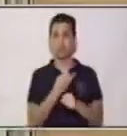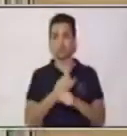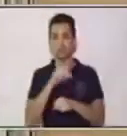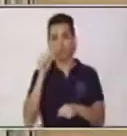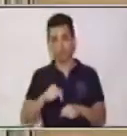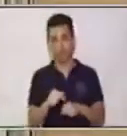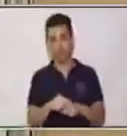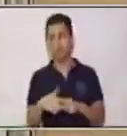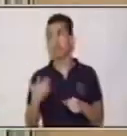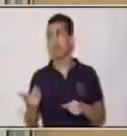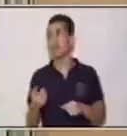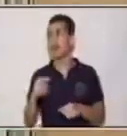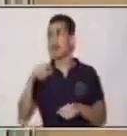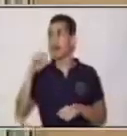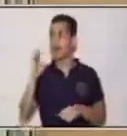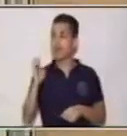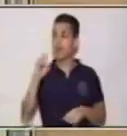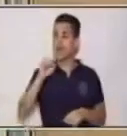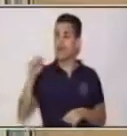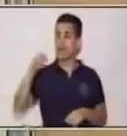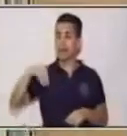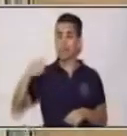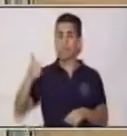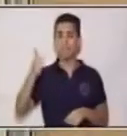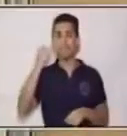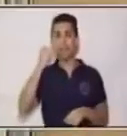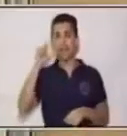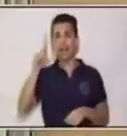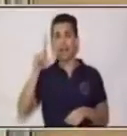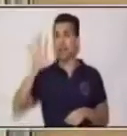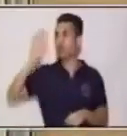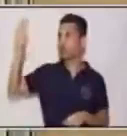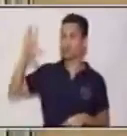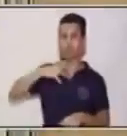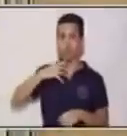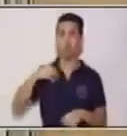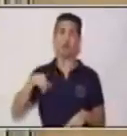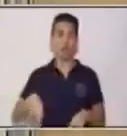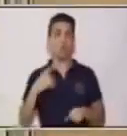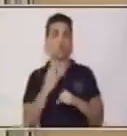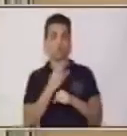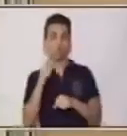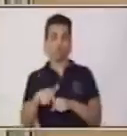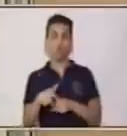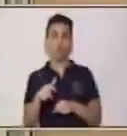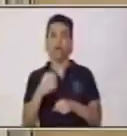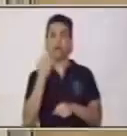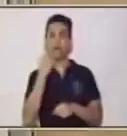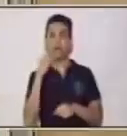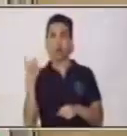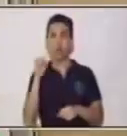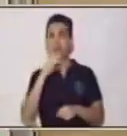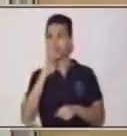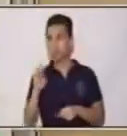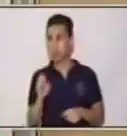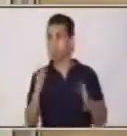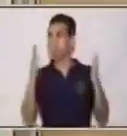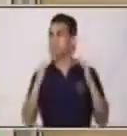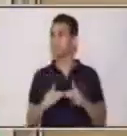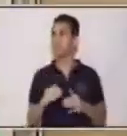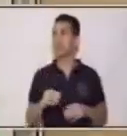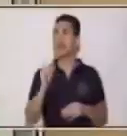se utilizan y todos pues conocemos qué significa. Los galicismos provienen de la lengua